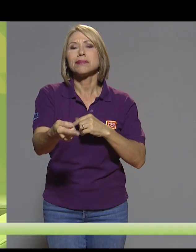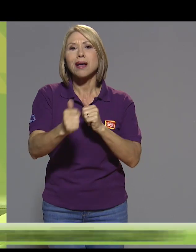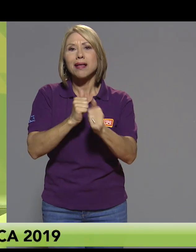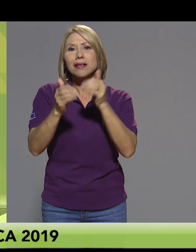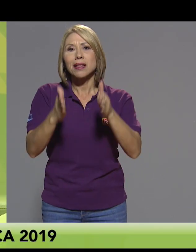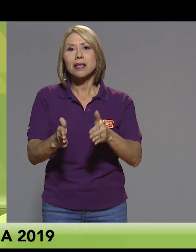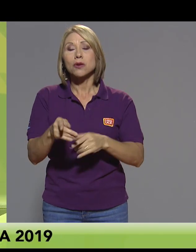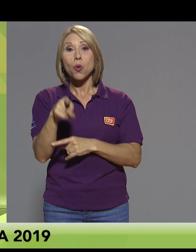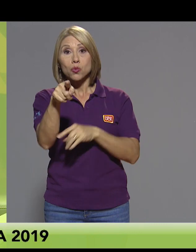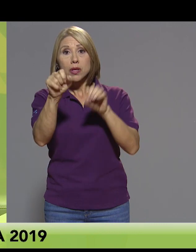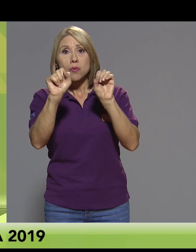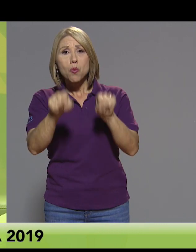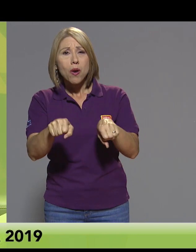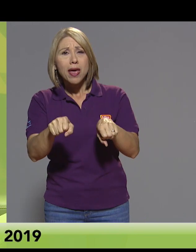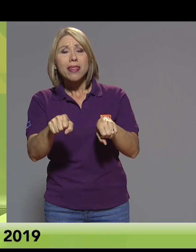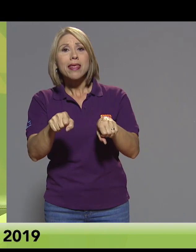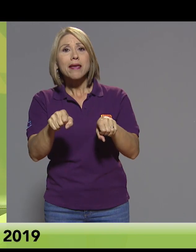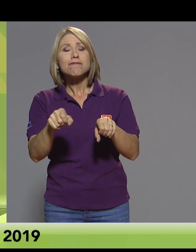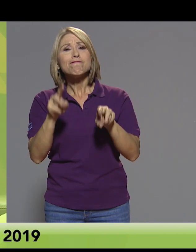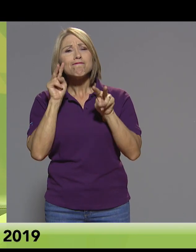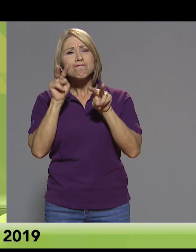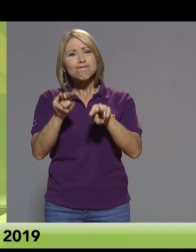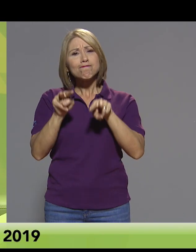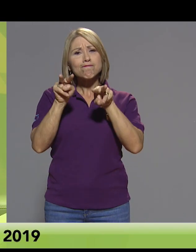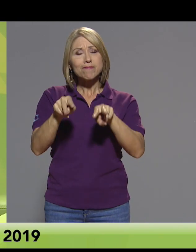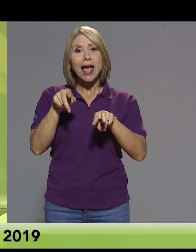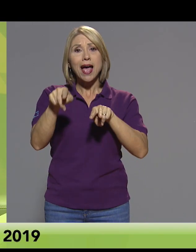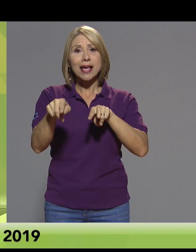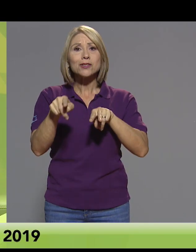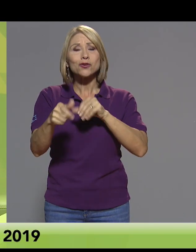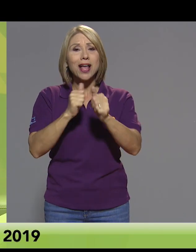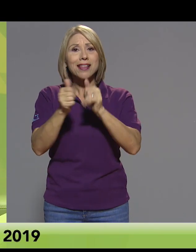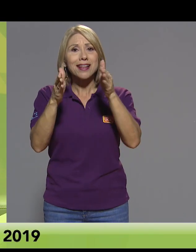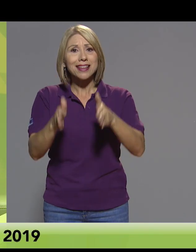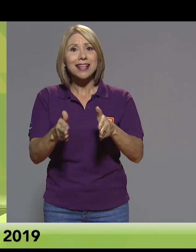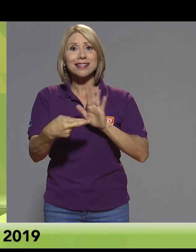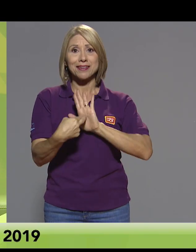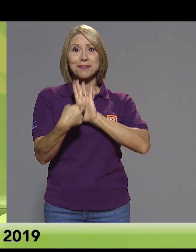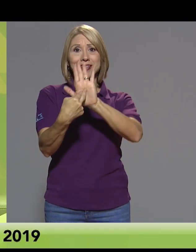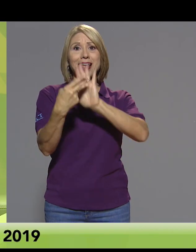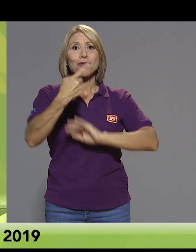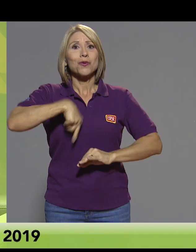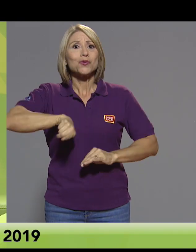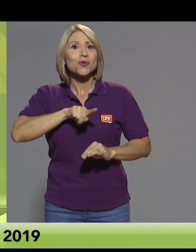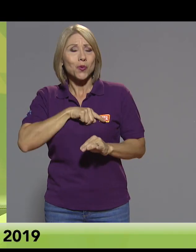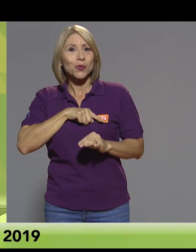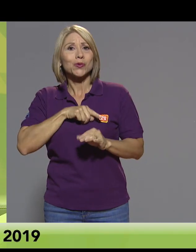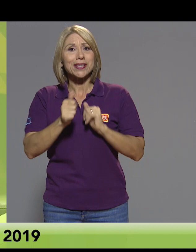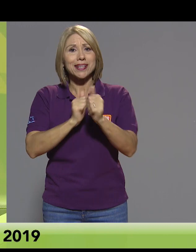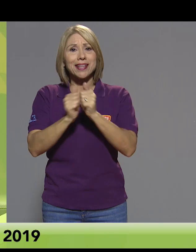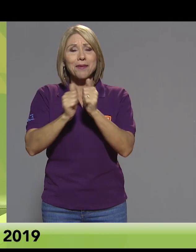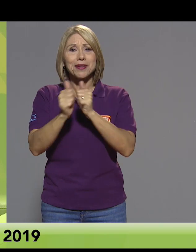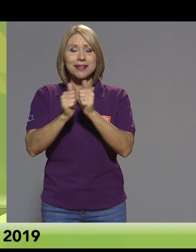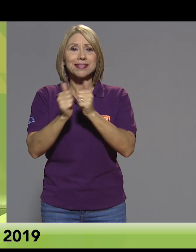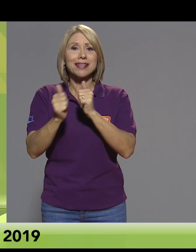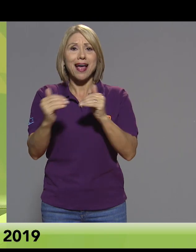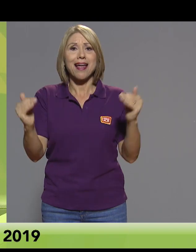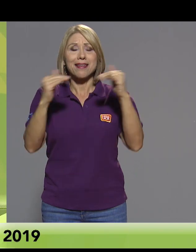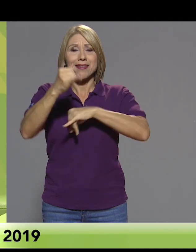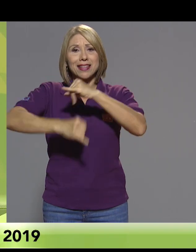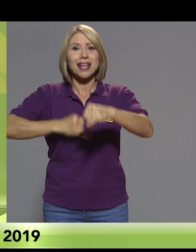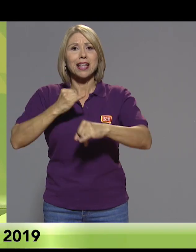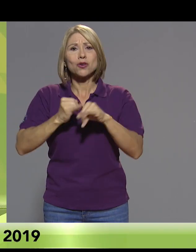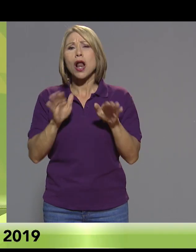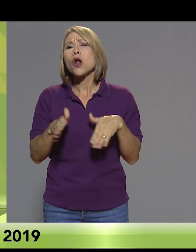y como usted puede también seguir la pista a estos atletas que nos están representando en certámenes deportivos a